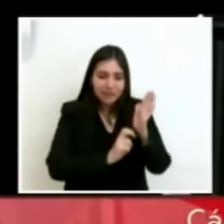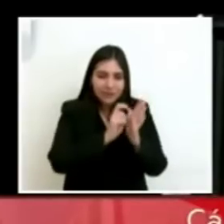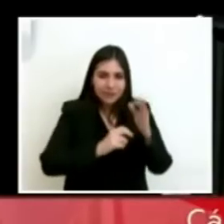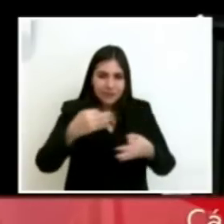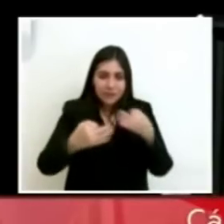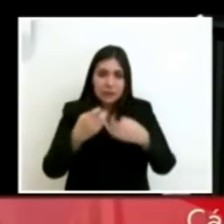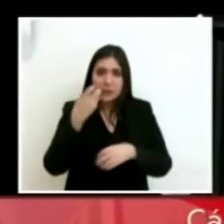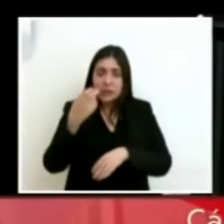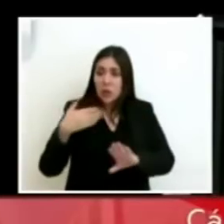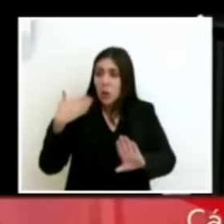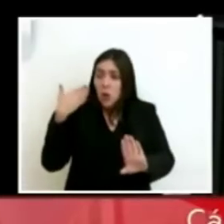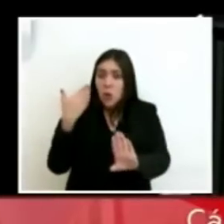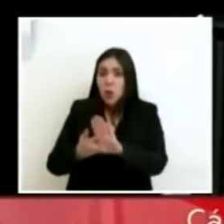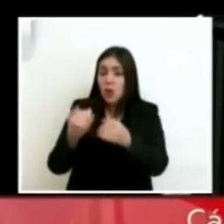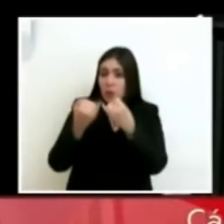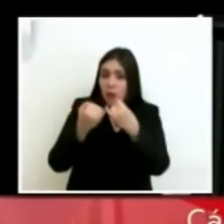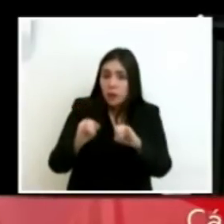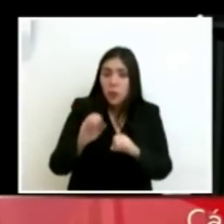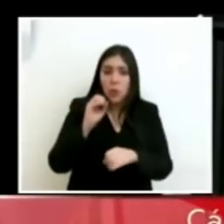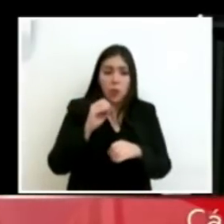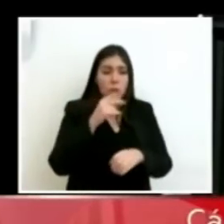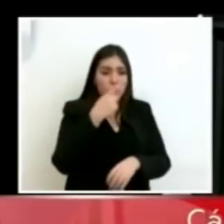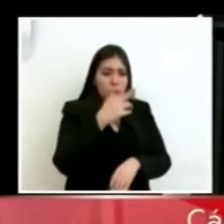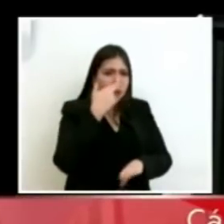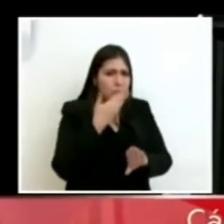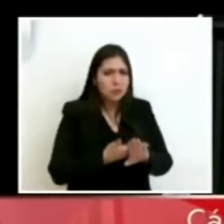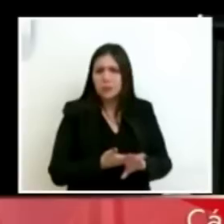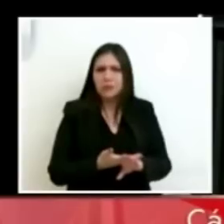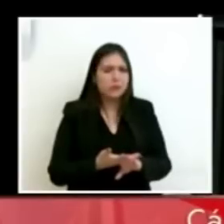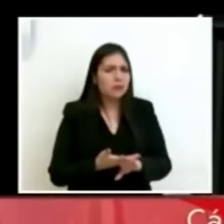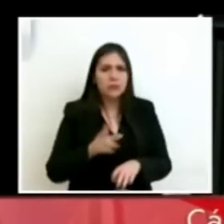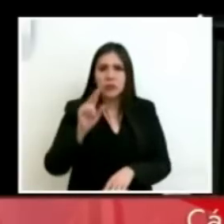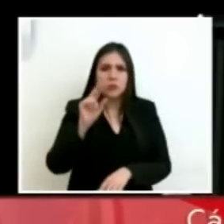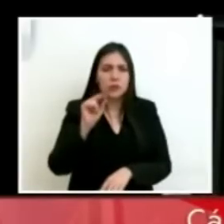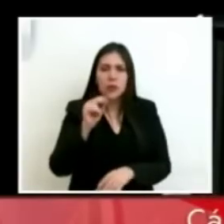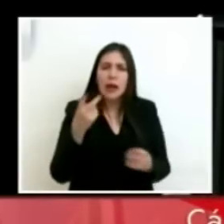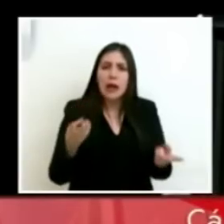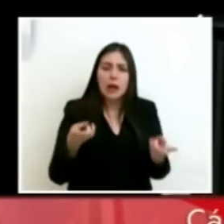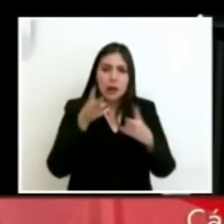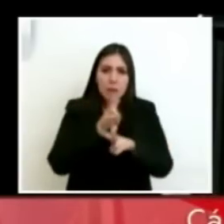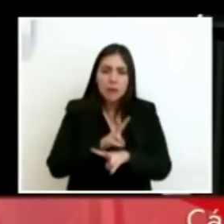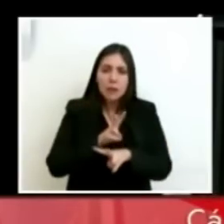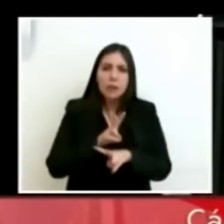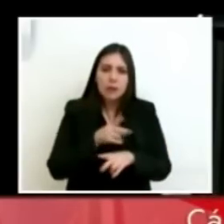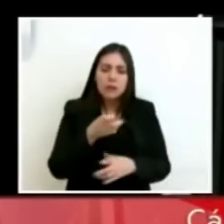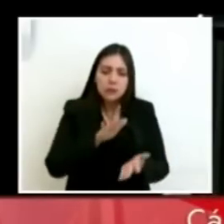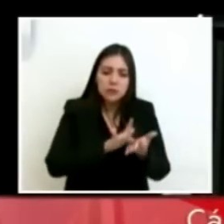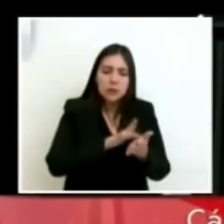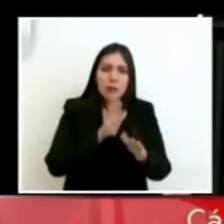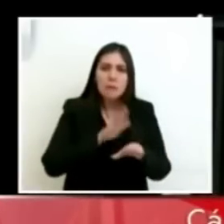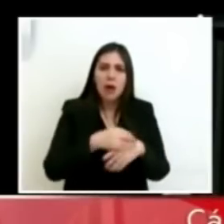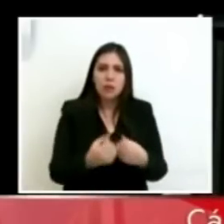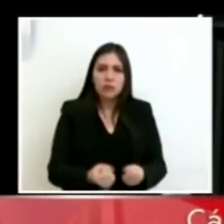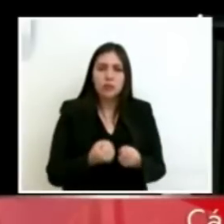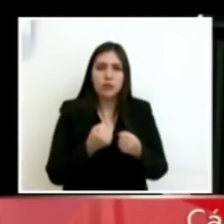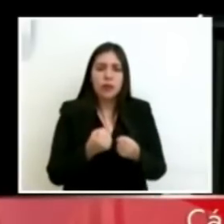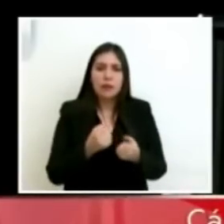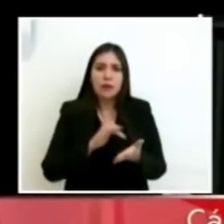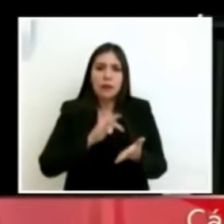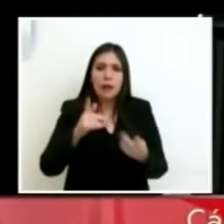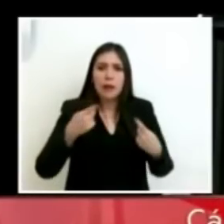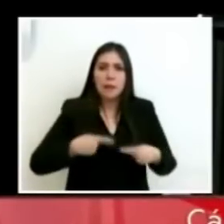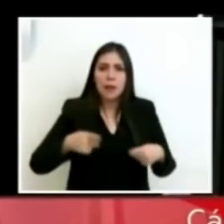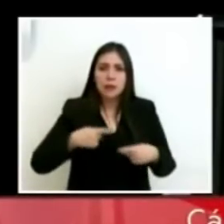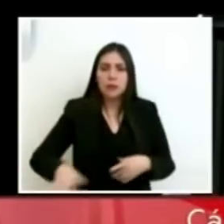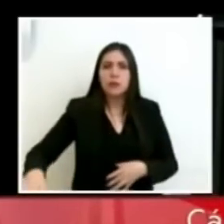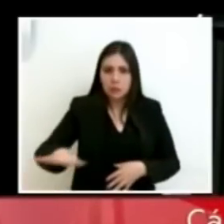autonomía e independencia. Al contrario, lo fortalece a través de la legitimidad emanada del poder popular.